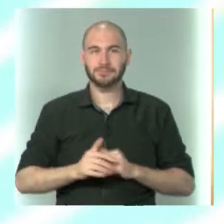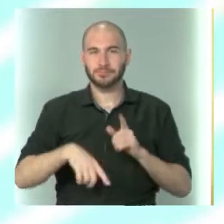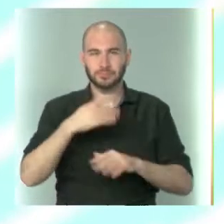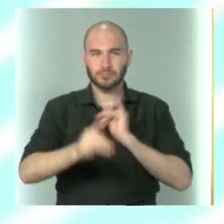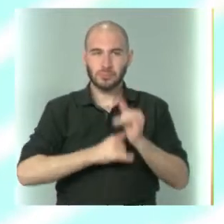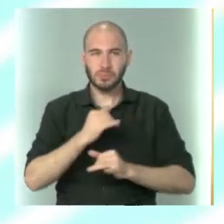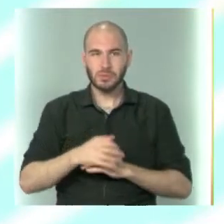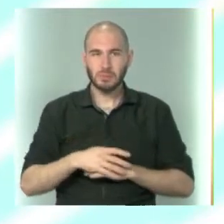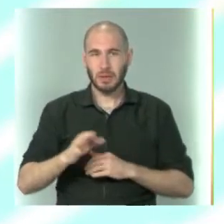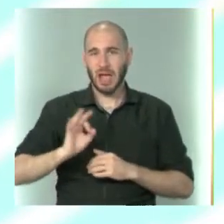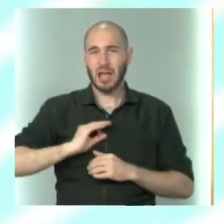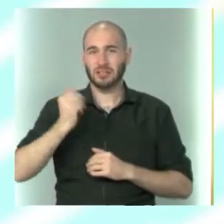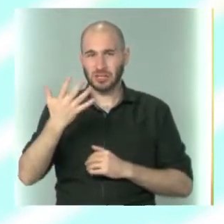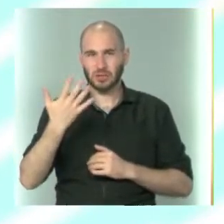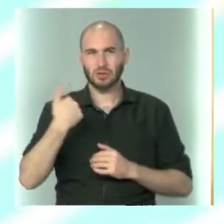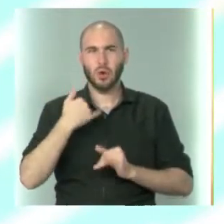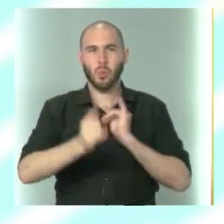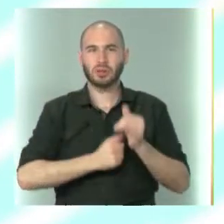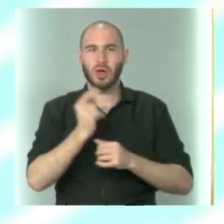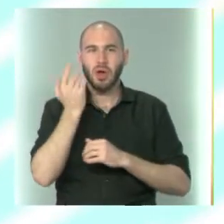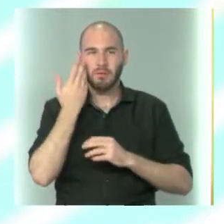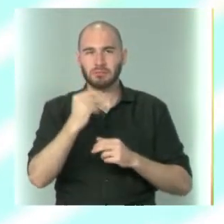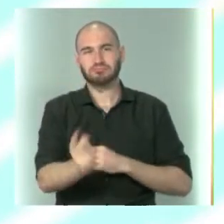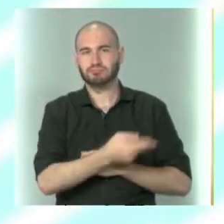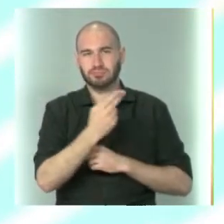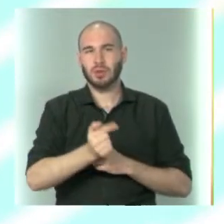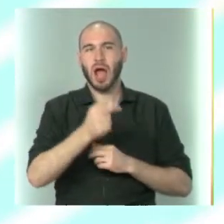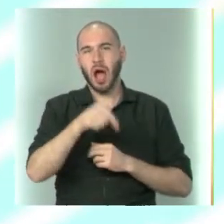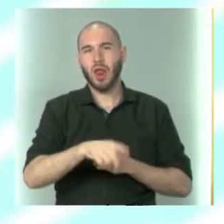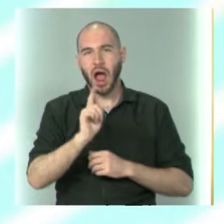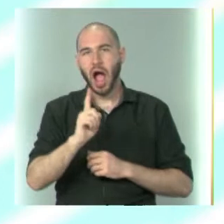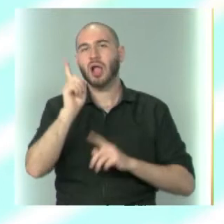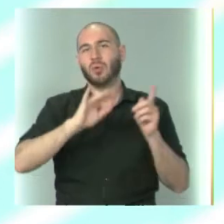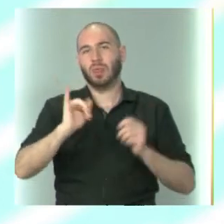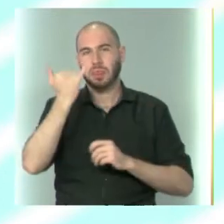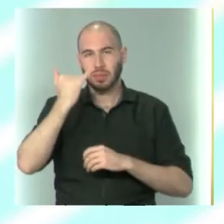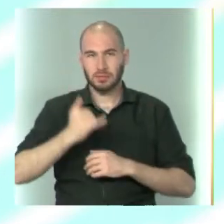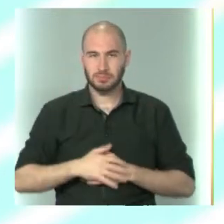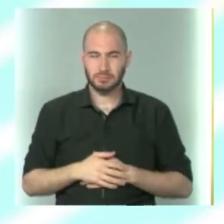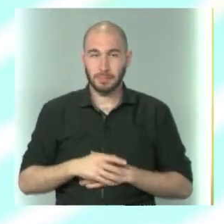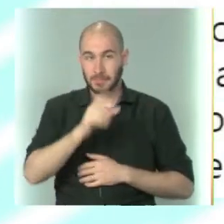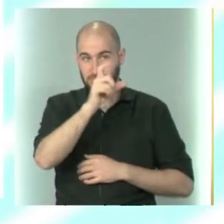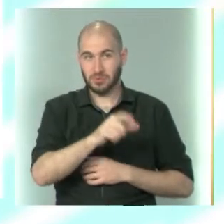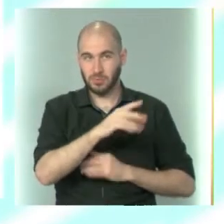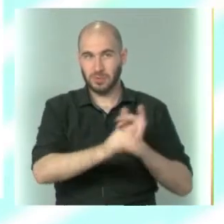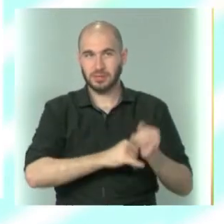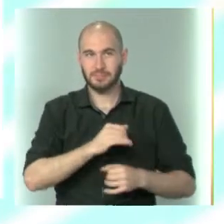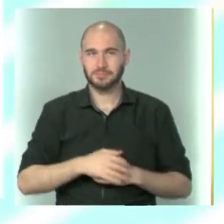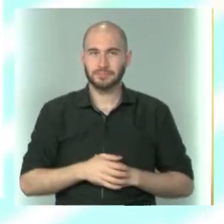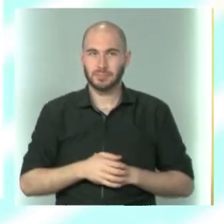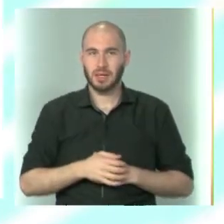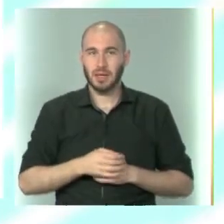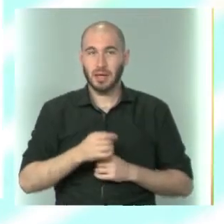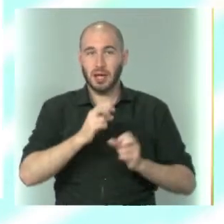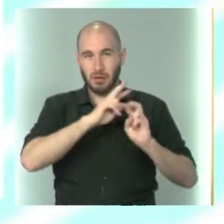dice, hace por lo menos 5 años que vengo diciendo que Facebook no sirve para nada y recién ahora algunos se están dando cuenta, dice esta persona.